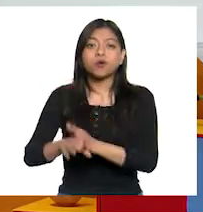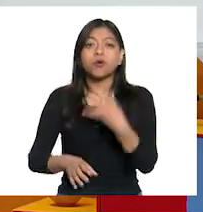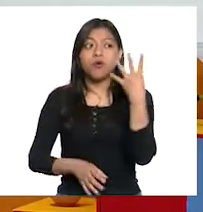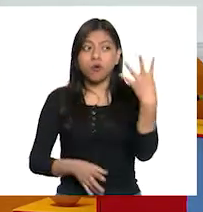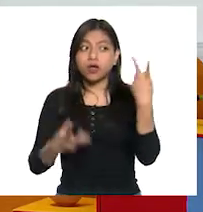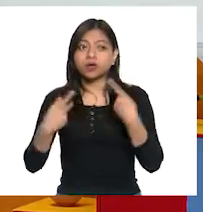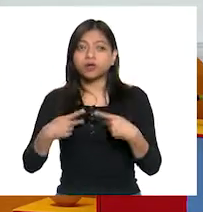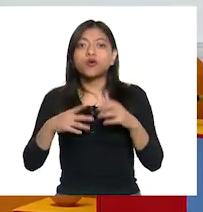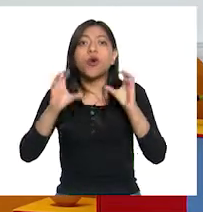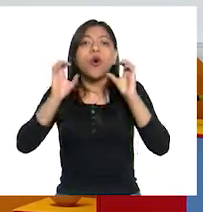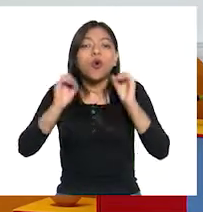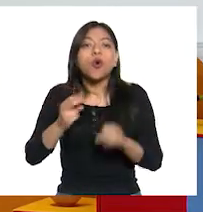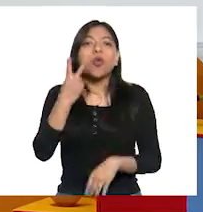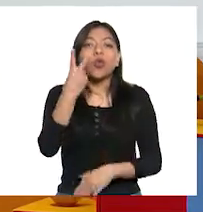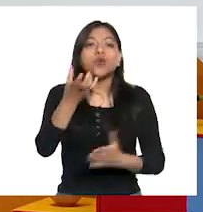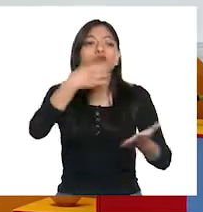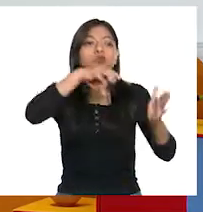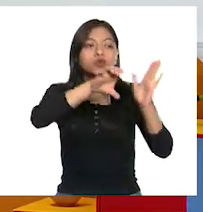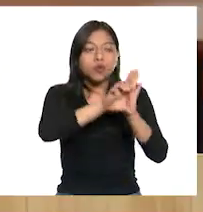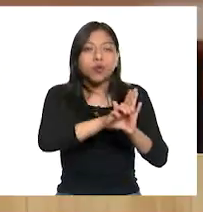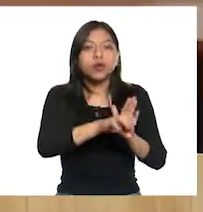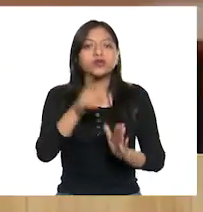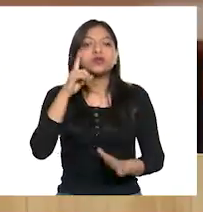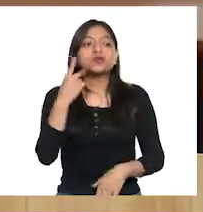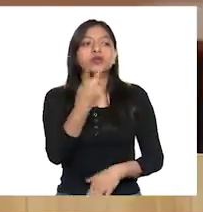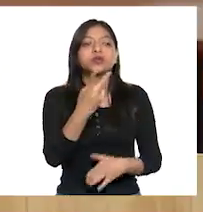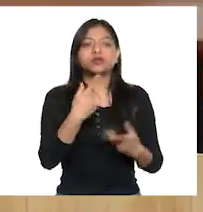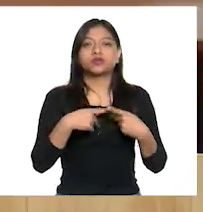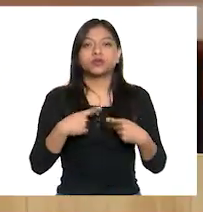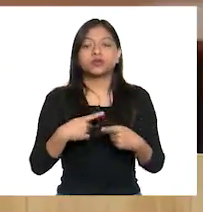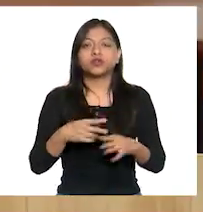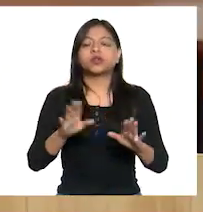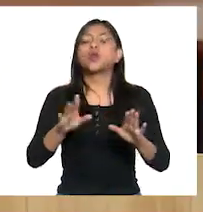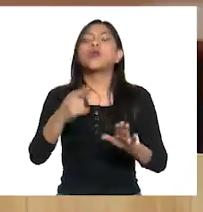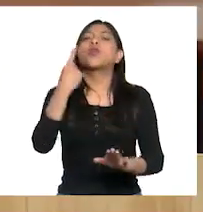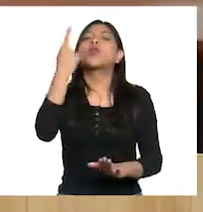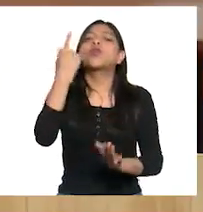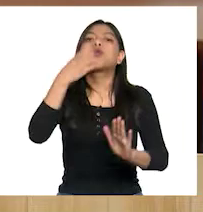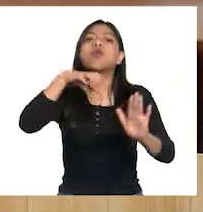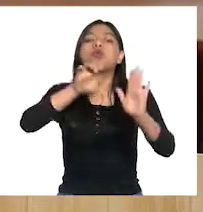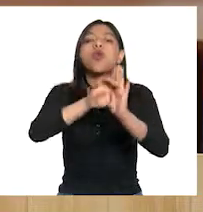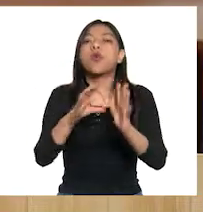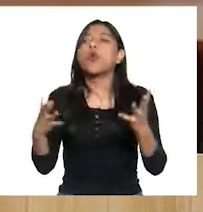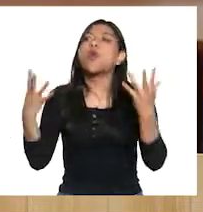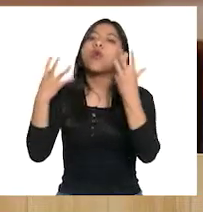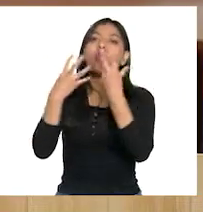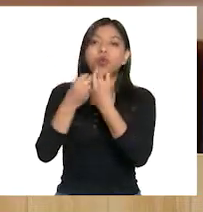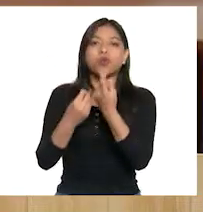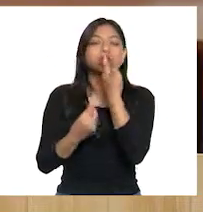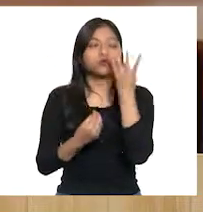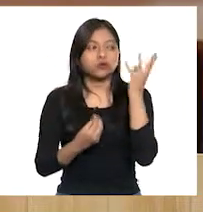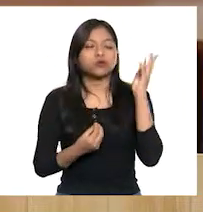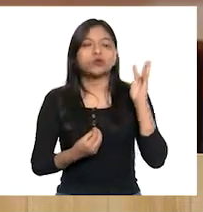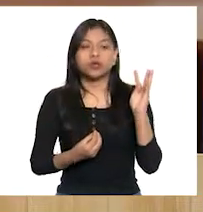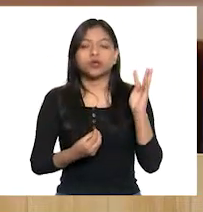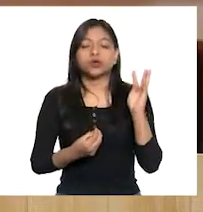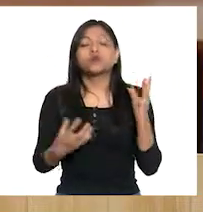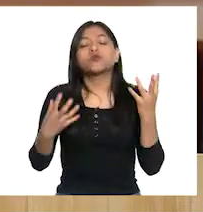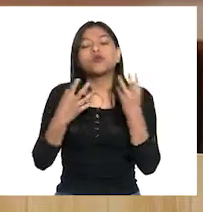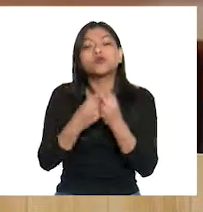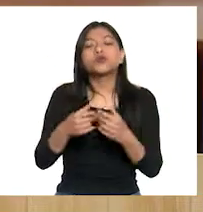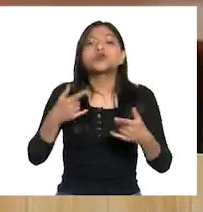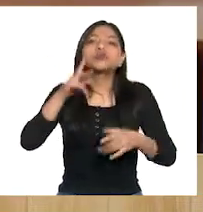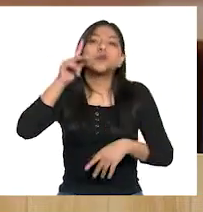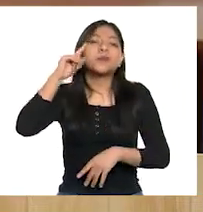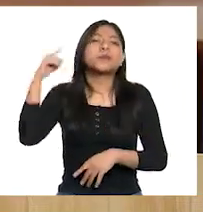personas o dos habitaciones de dos personas? Solo una, porque queríamos quedarnos contando historias toda